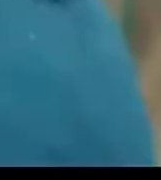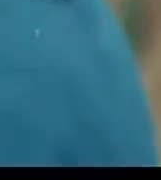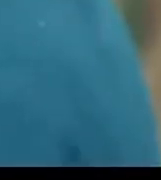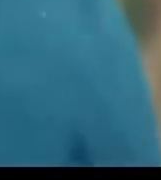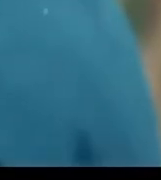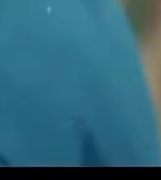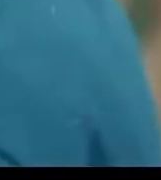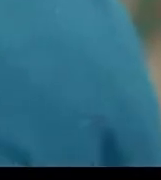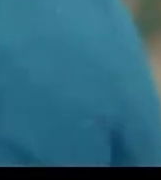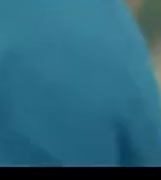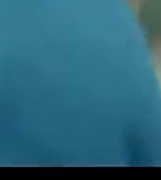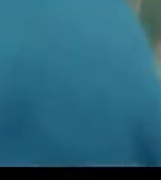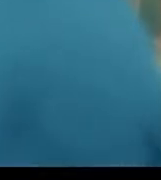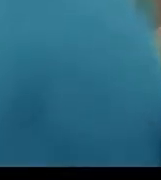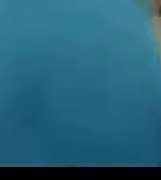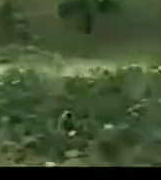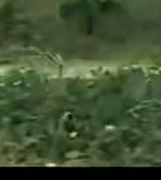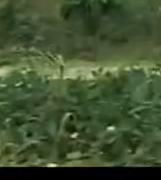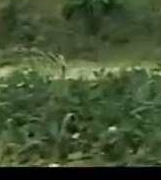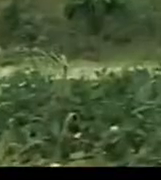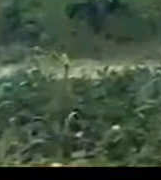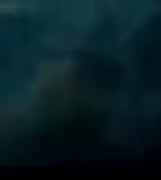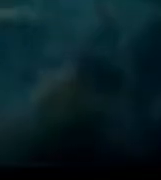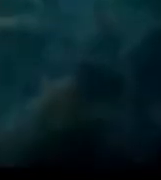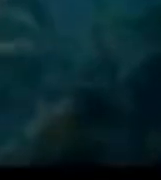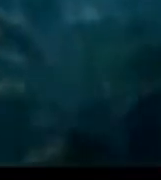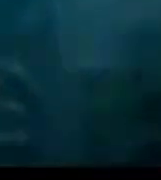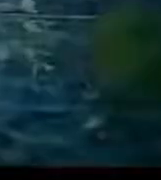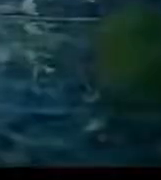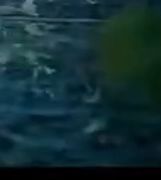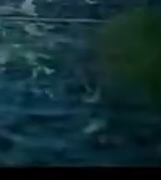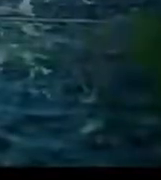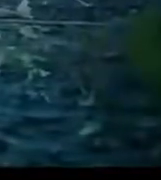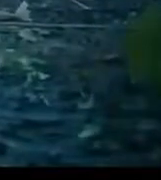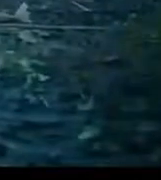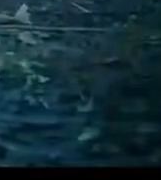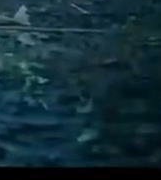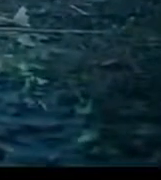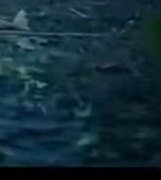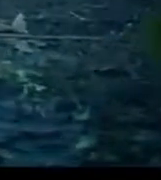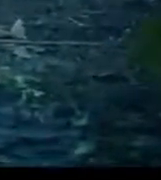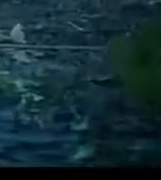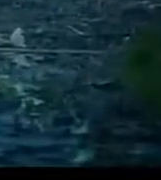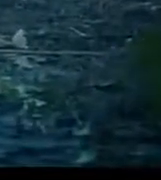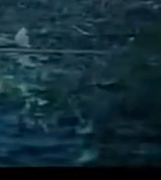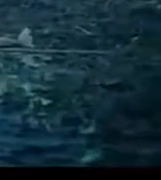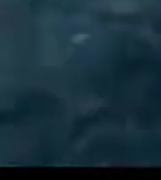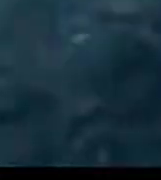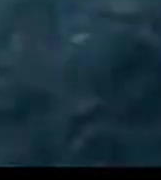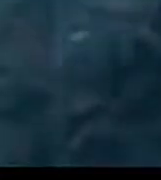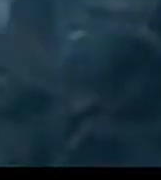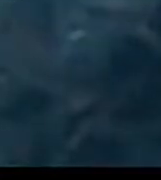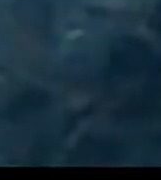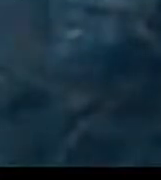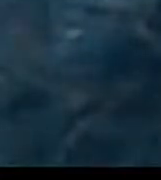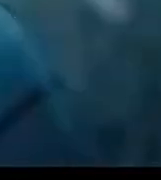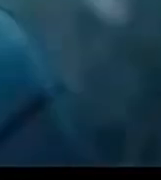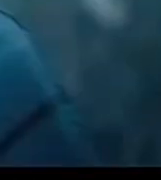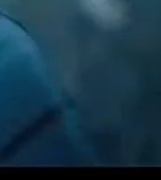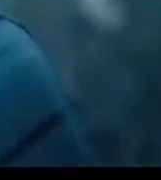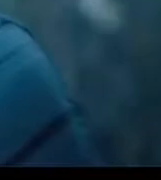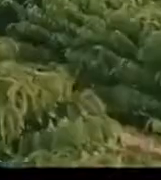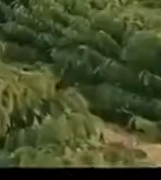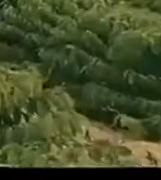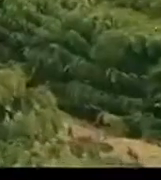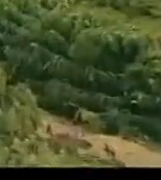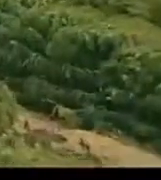tu familia nunca les faltará nada. Porque no todas las aseguradoras tienen un seguro para nosotros los agricultores. Ellos creen que somos un negocio